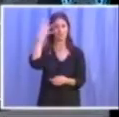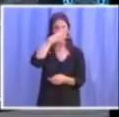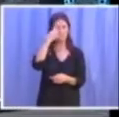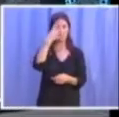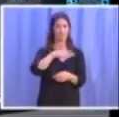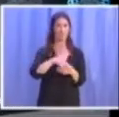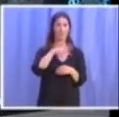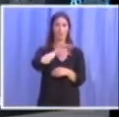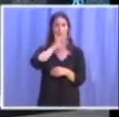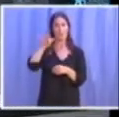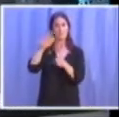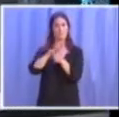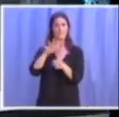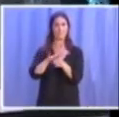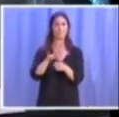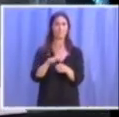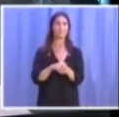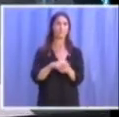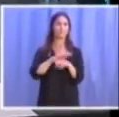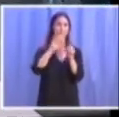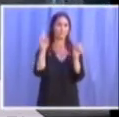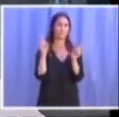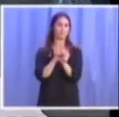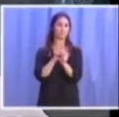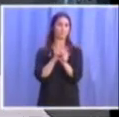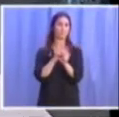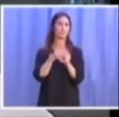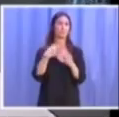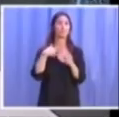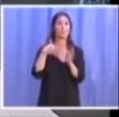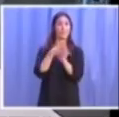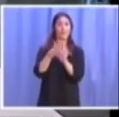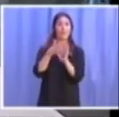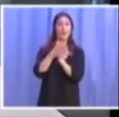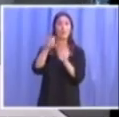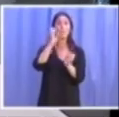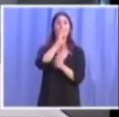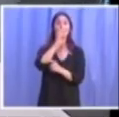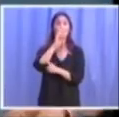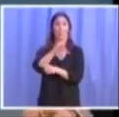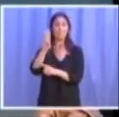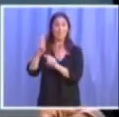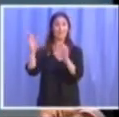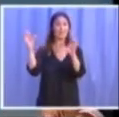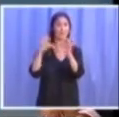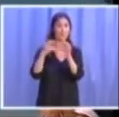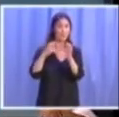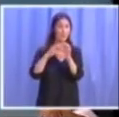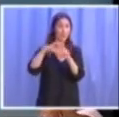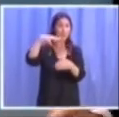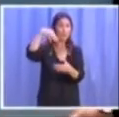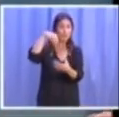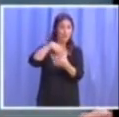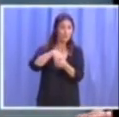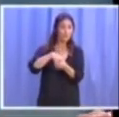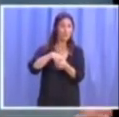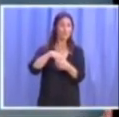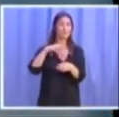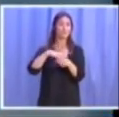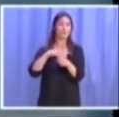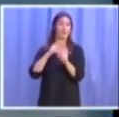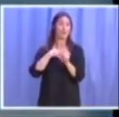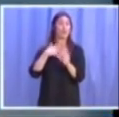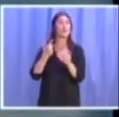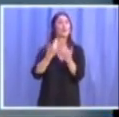Señora Gutiérrez, su turno. Bueno, de verdad, más carreteras. Está claro que PP y Ciudadanos quieren que retrocedamos en bastantes más cosas, aparte de en